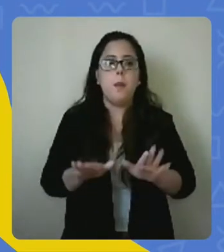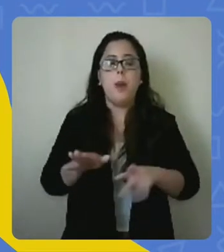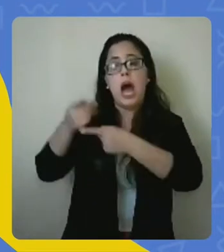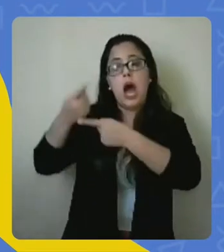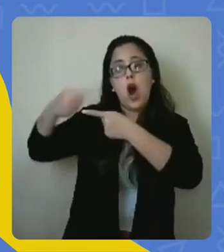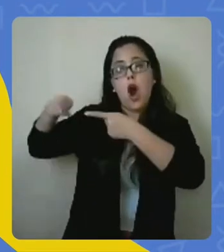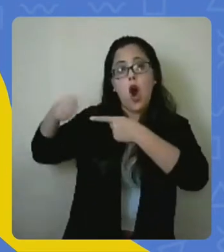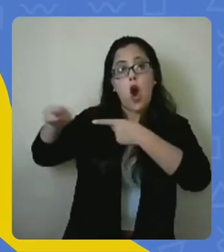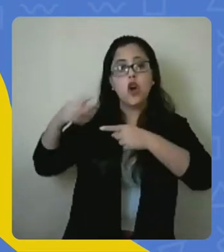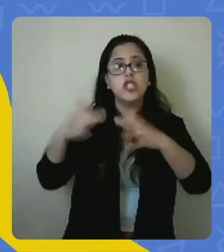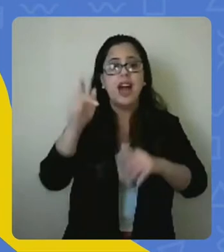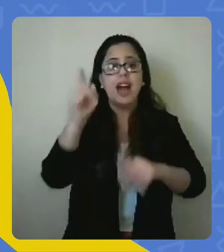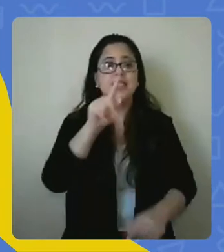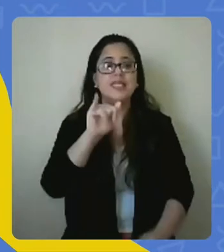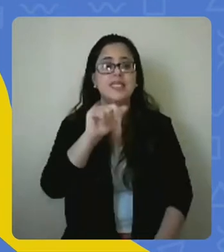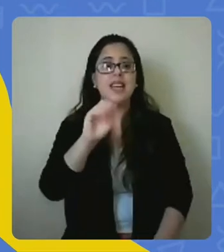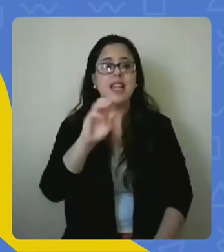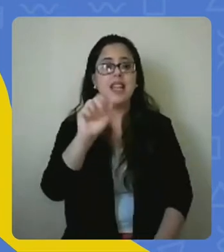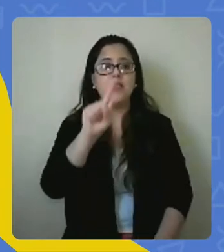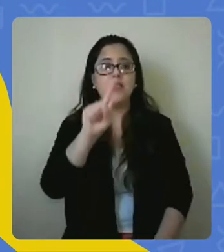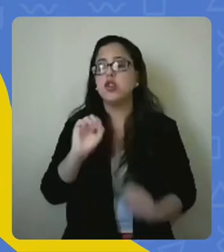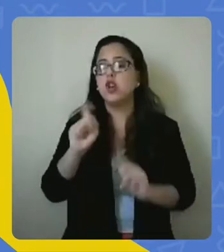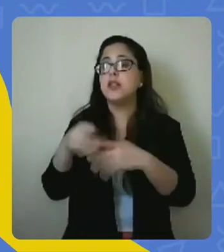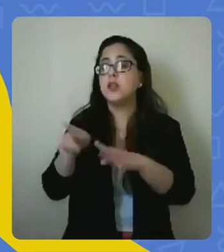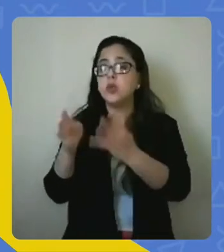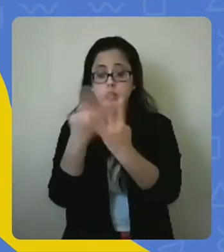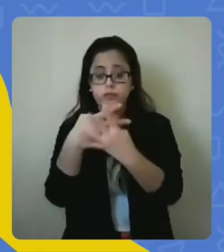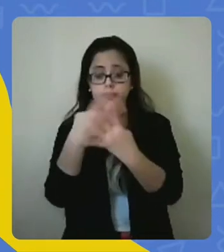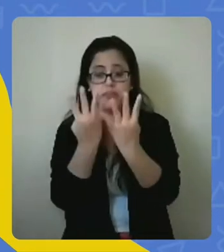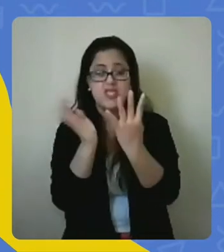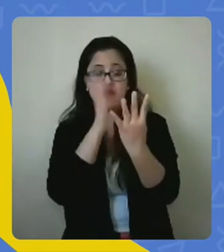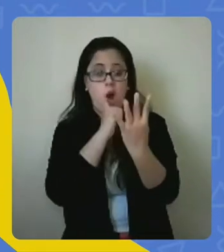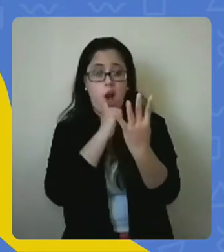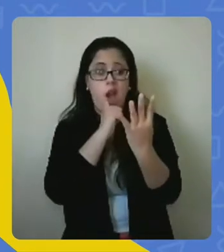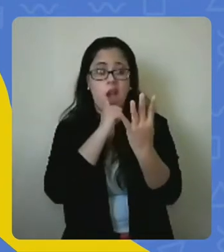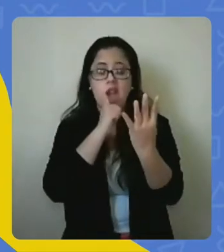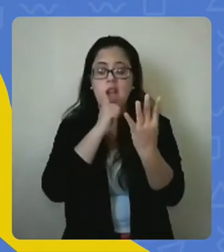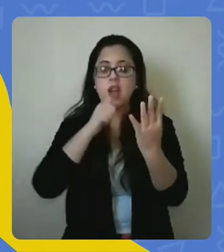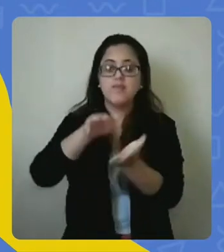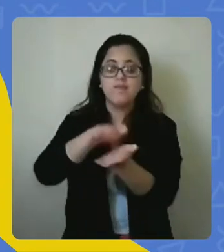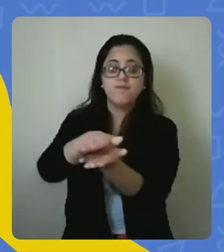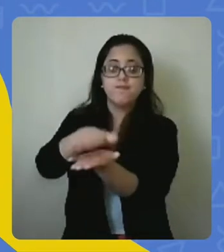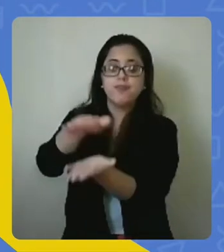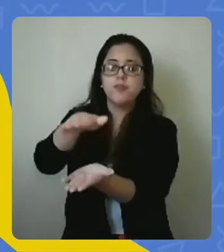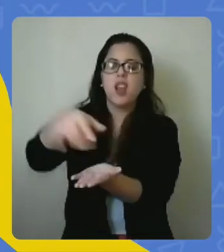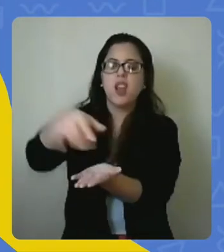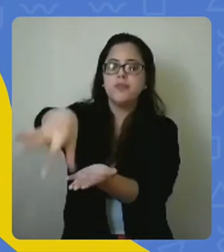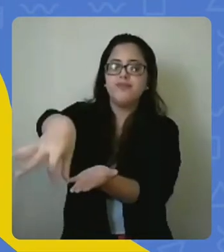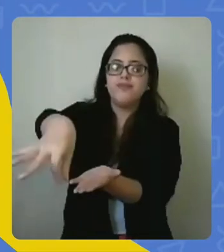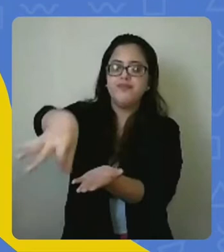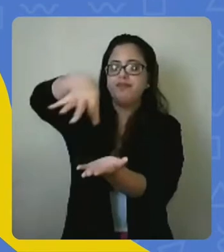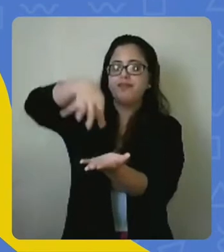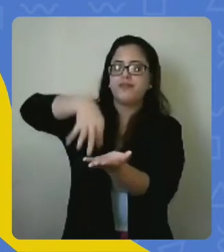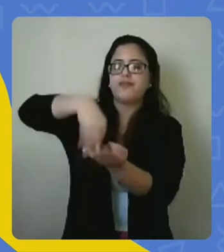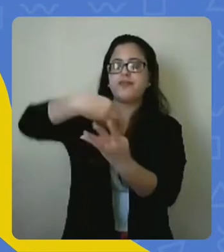tienes ninguna, saca una del montón. Y si uno sirve, no la tiene, tiras saca. Al tiro, y si no sirve, te la guardas.